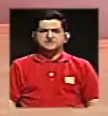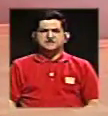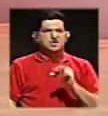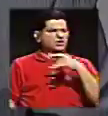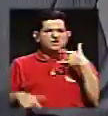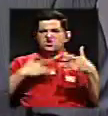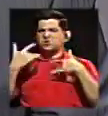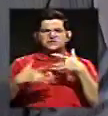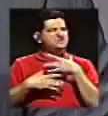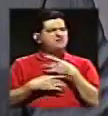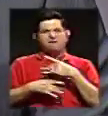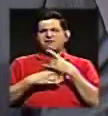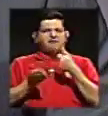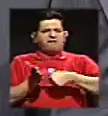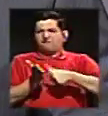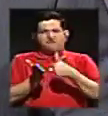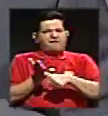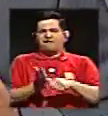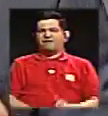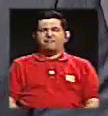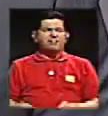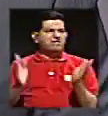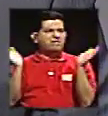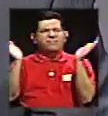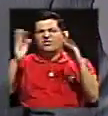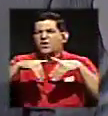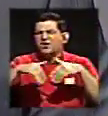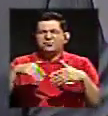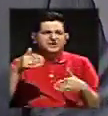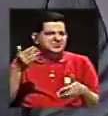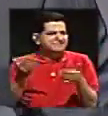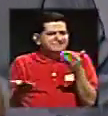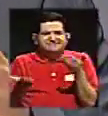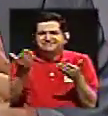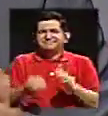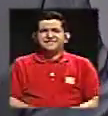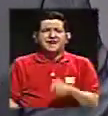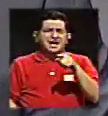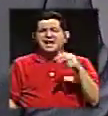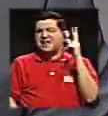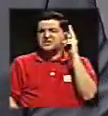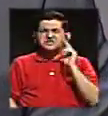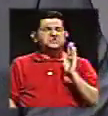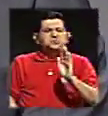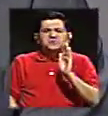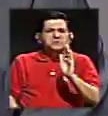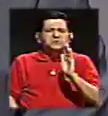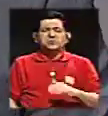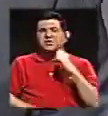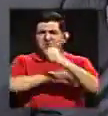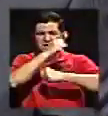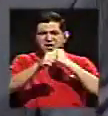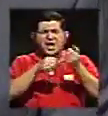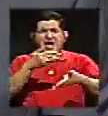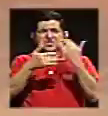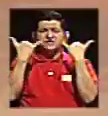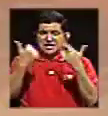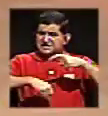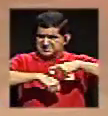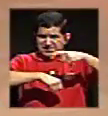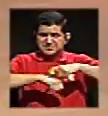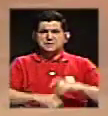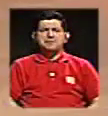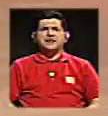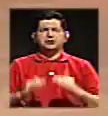siente calor electoral que no hay e pitoreta que hace muchos años a estas alturas ya